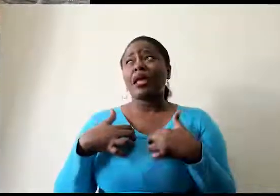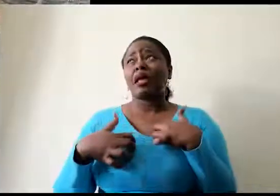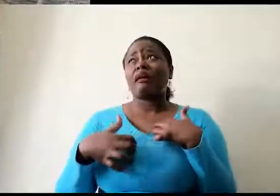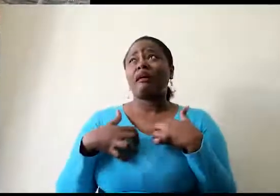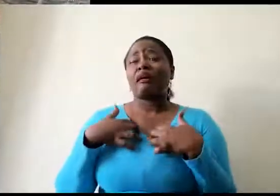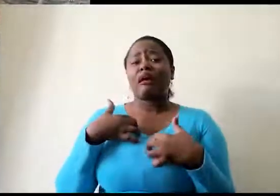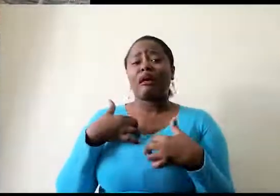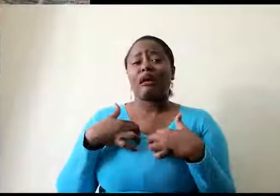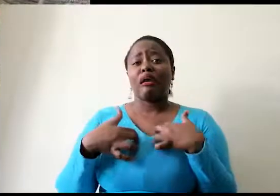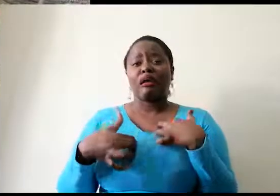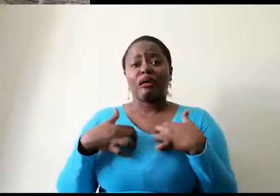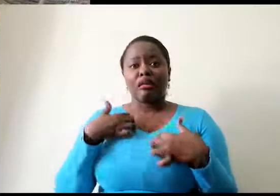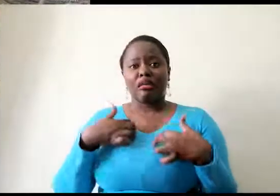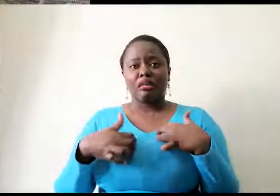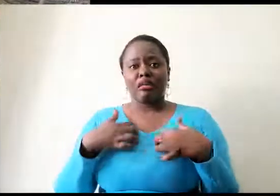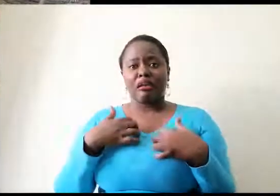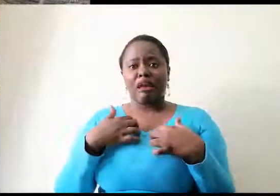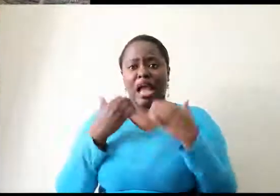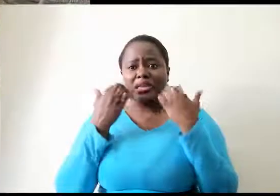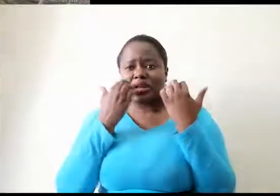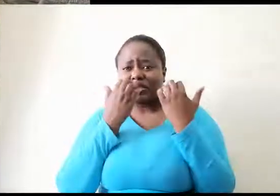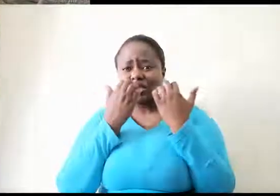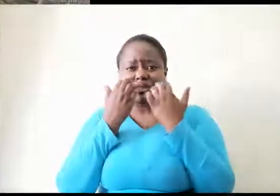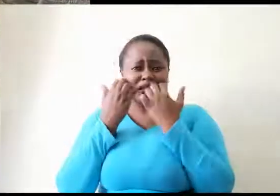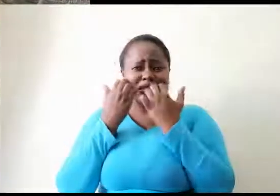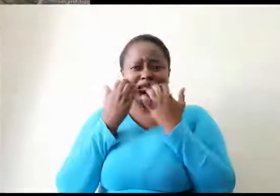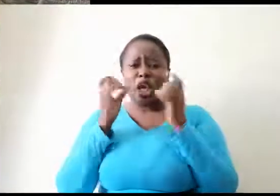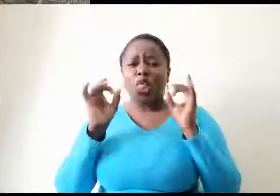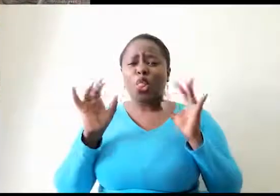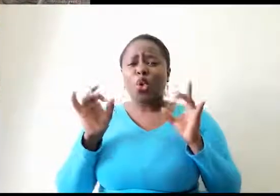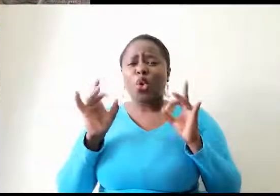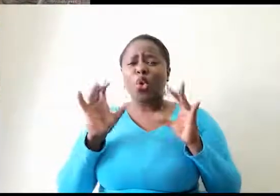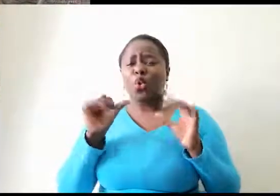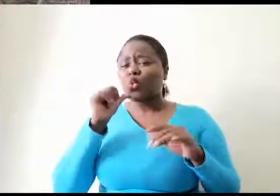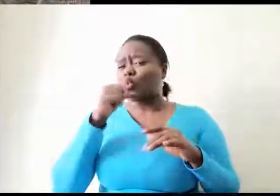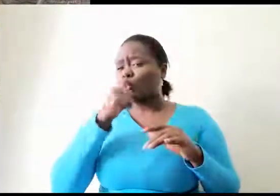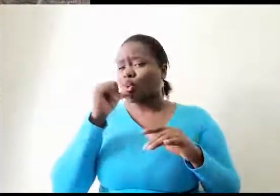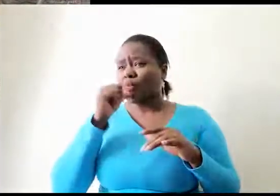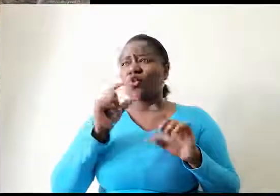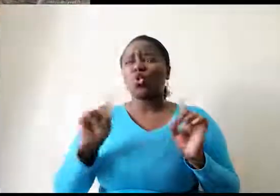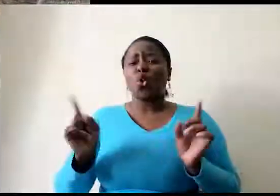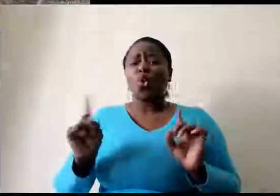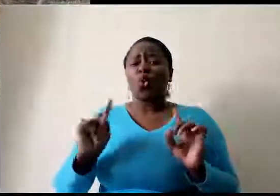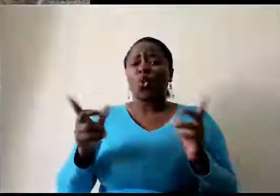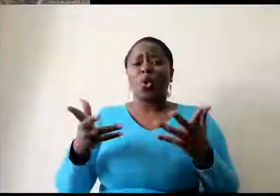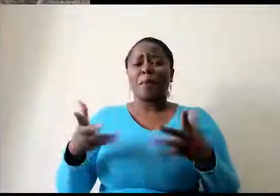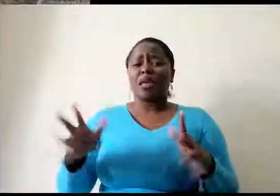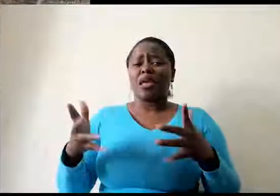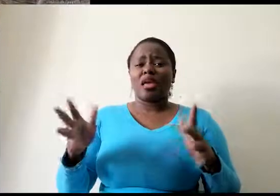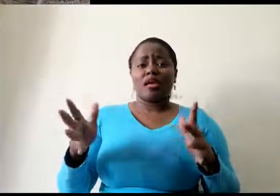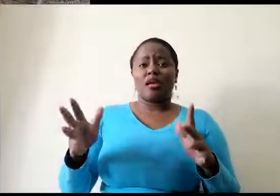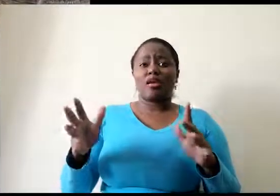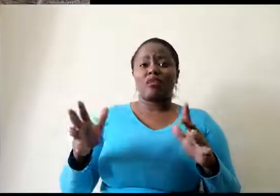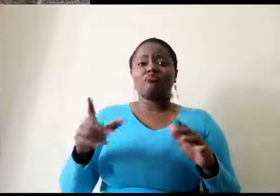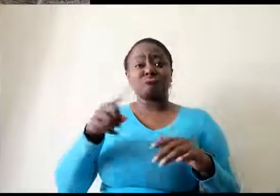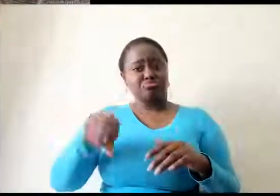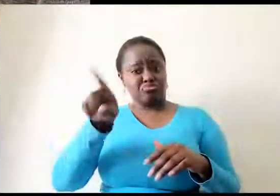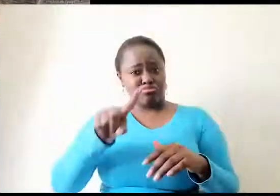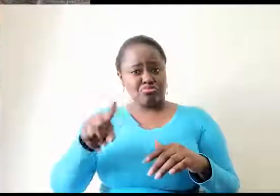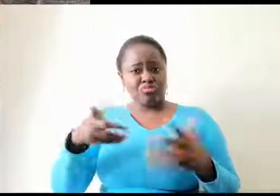miedo del que nos habla Epicuro es el miedo al dolor. Según